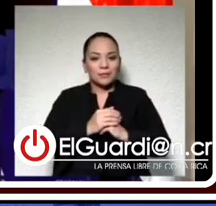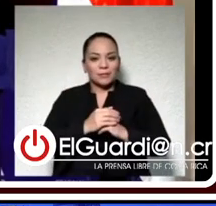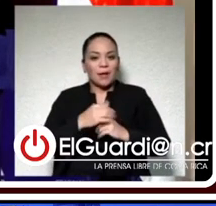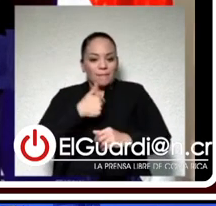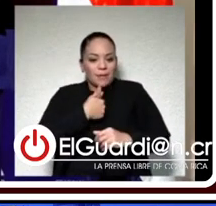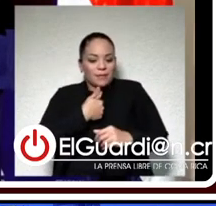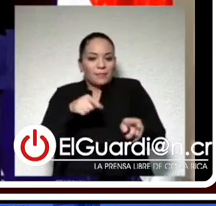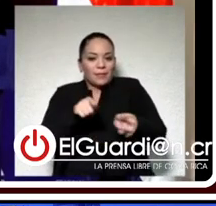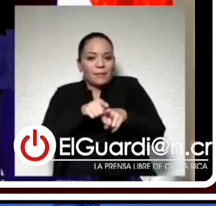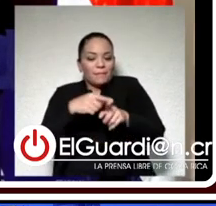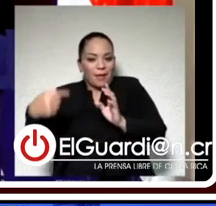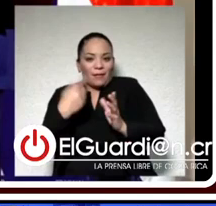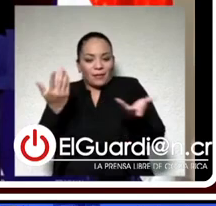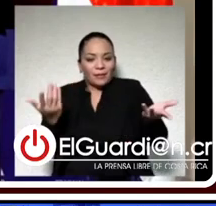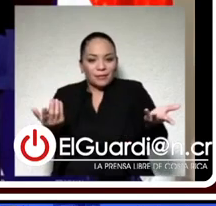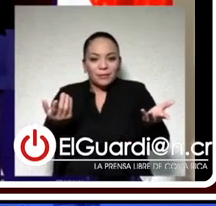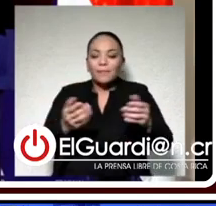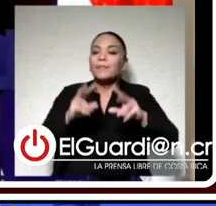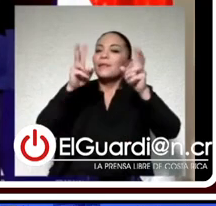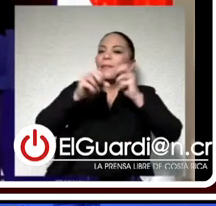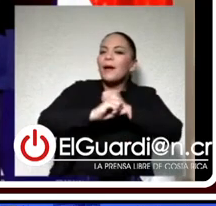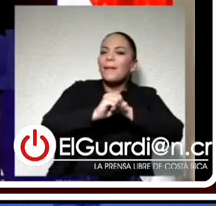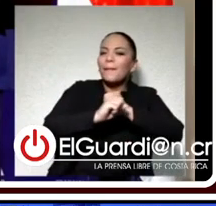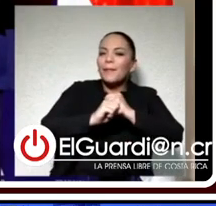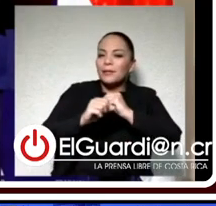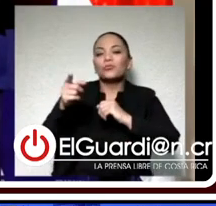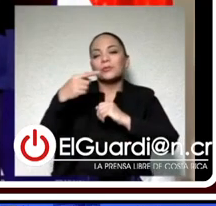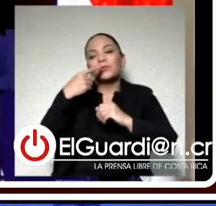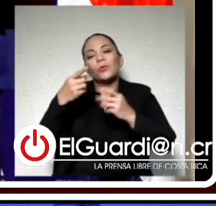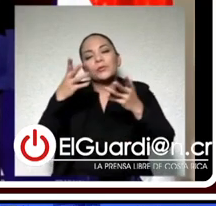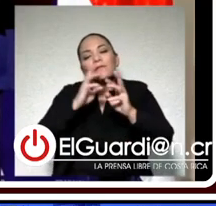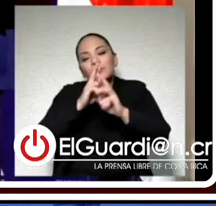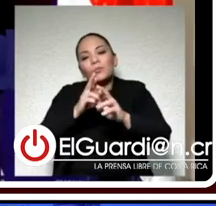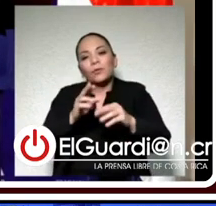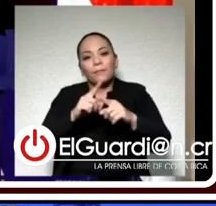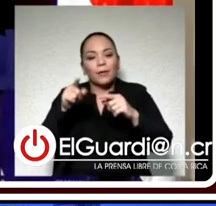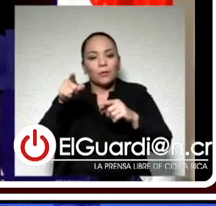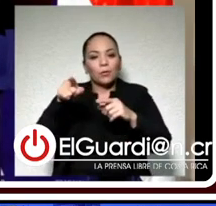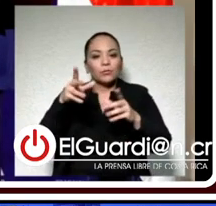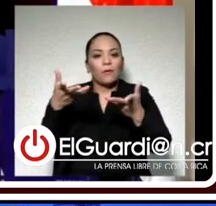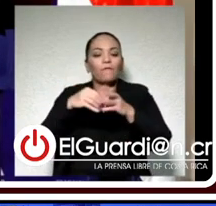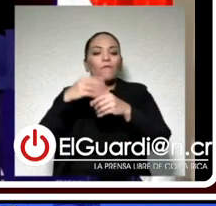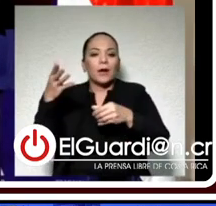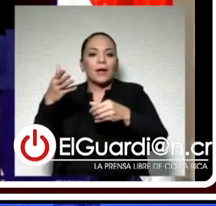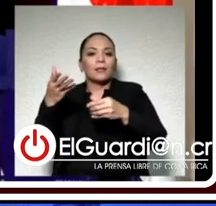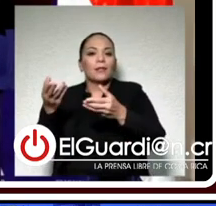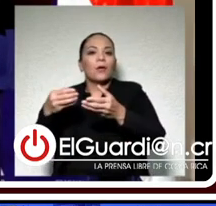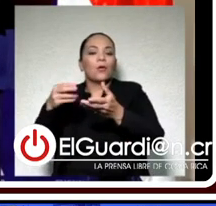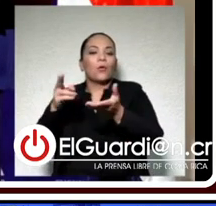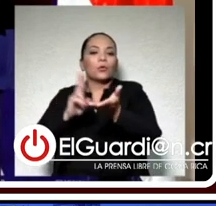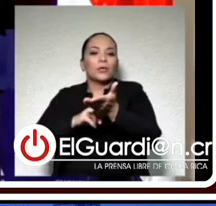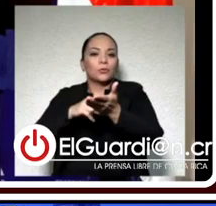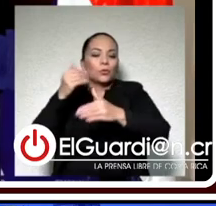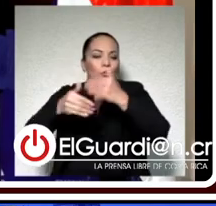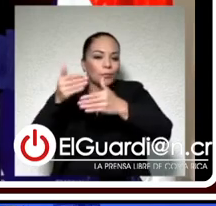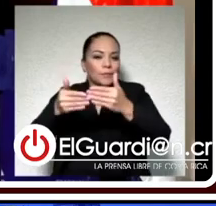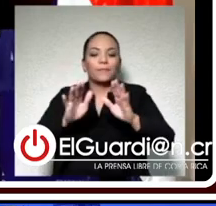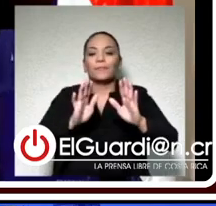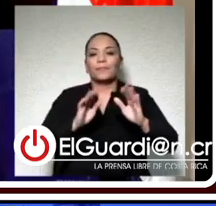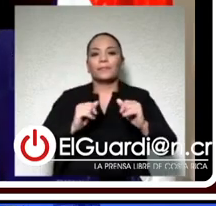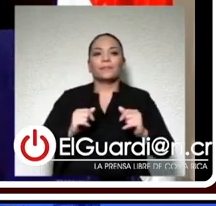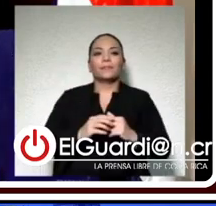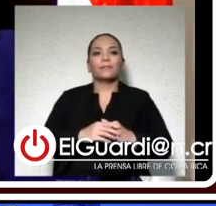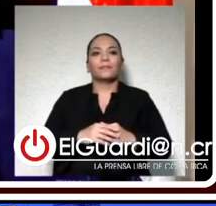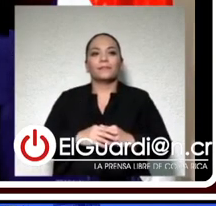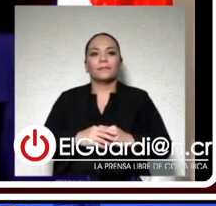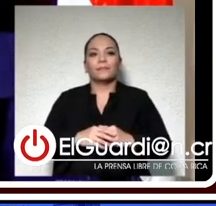Y lo del tema de la campaña, bueno, ya lo contestaba usted, pero se hizo fuera, digamos, del proceso de contratación. Como te digo, yo hago... ¿Cómo